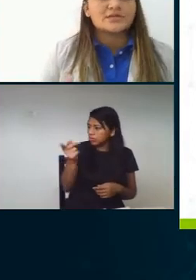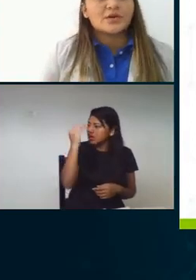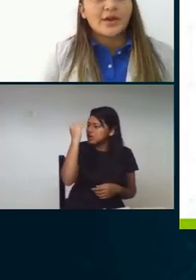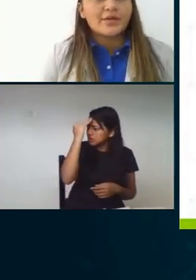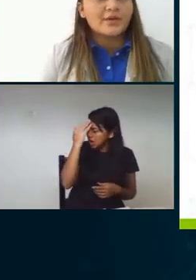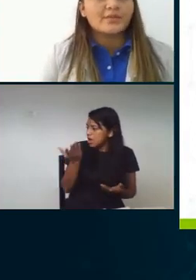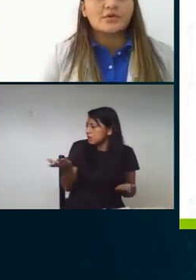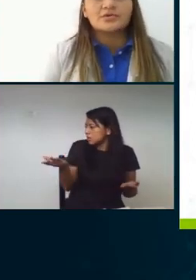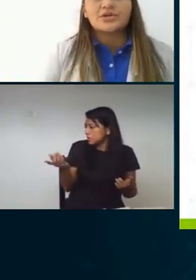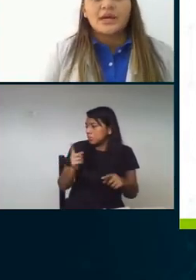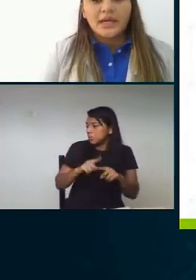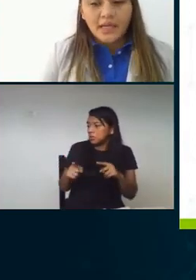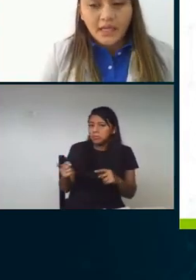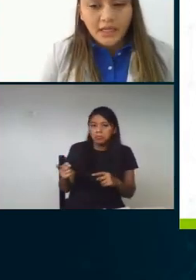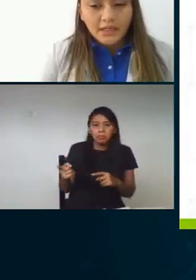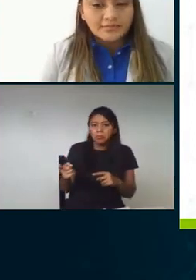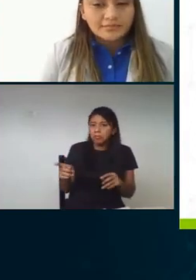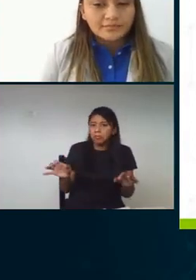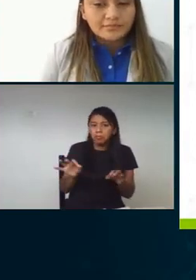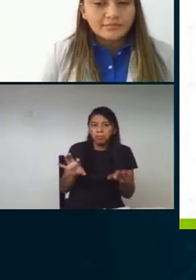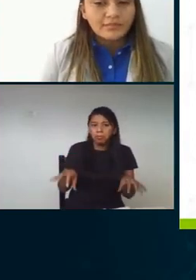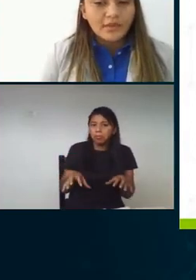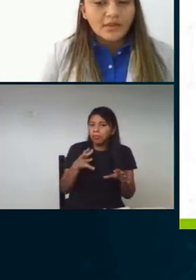las personas con que vivimos